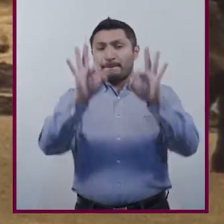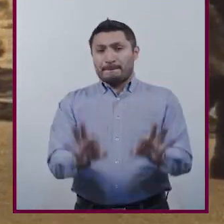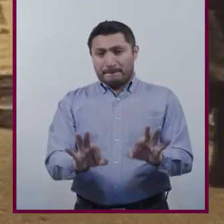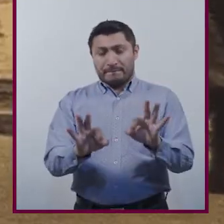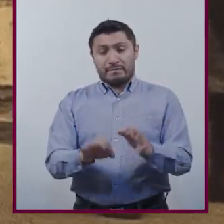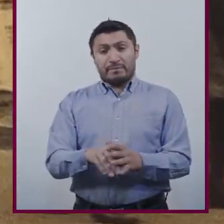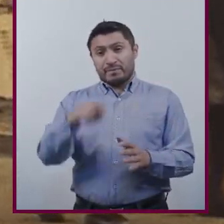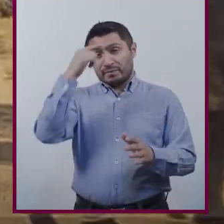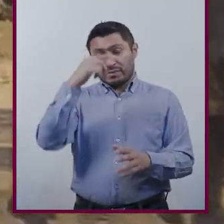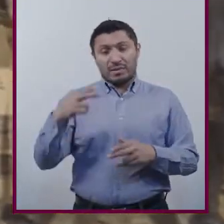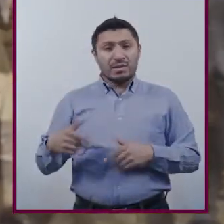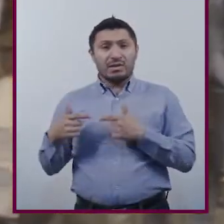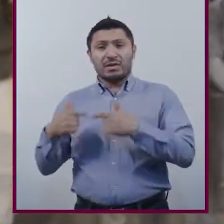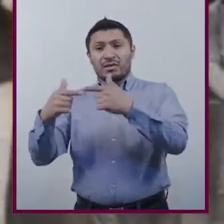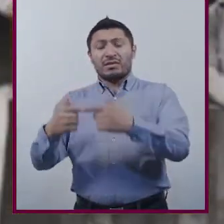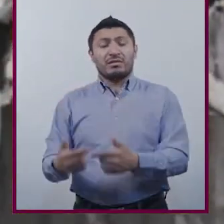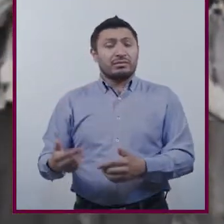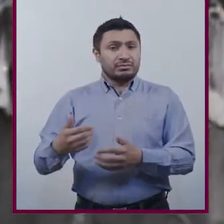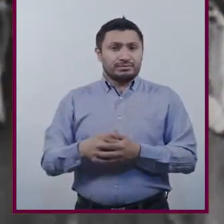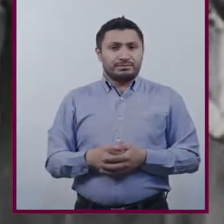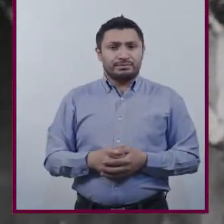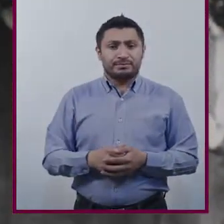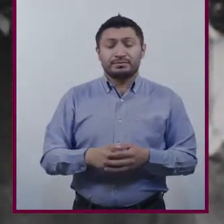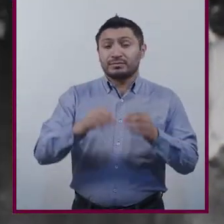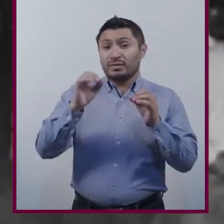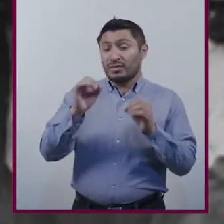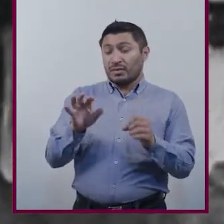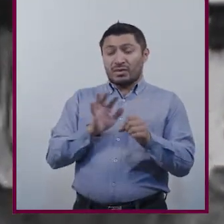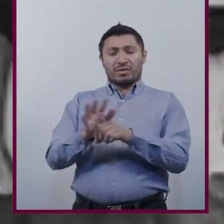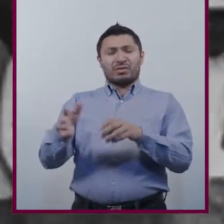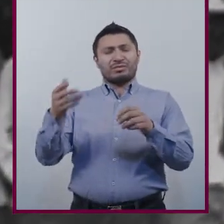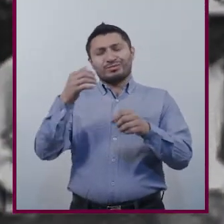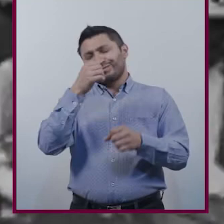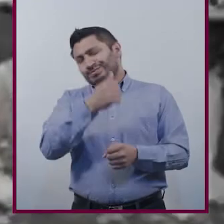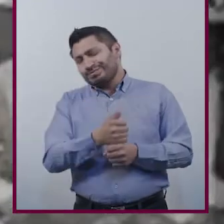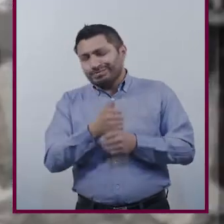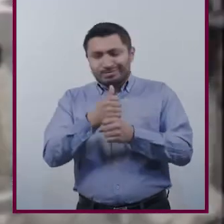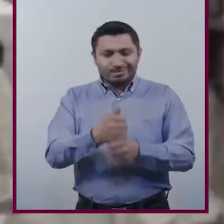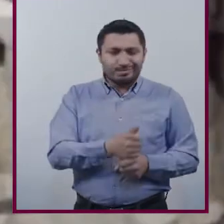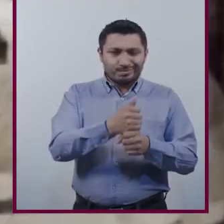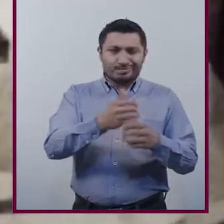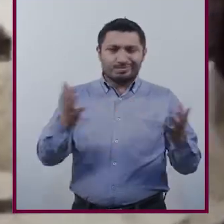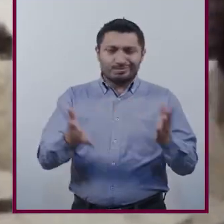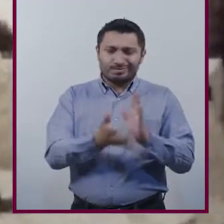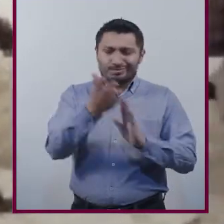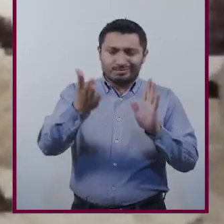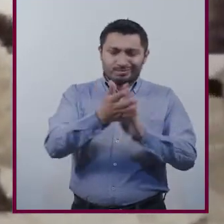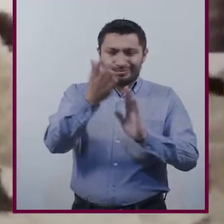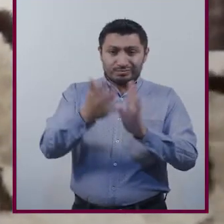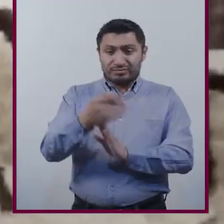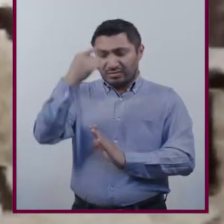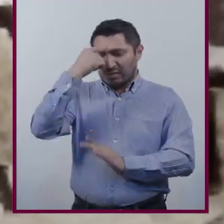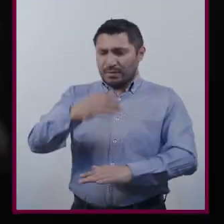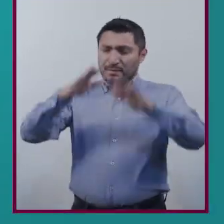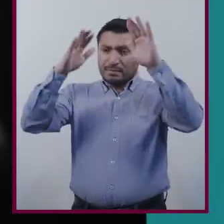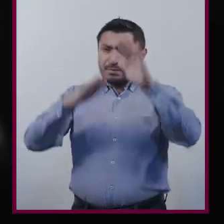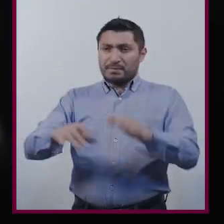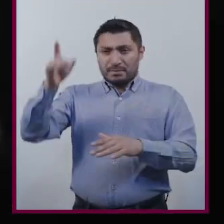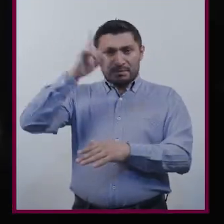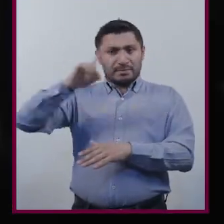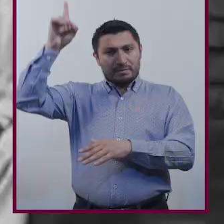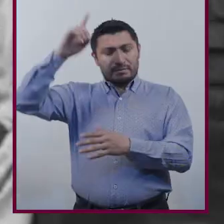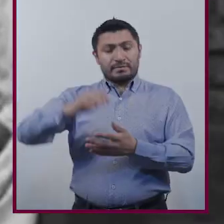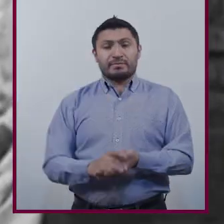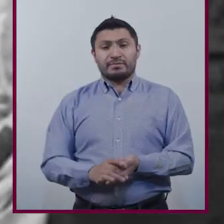actuarios que heredaron de sus mayores, o los que a costa de sacrificios construyeron y consagraron para adorar a Dios.